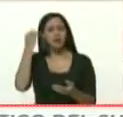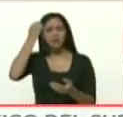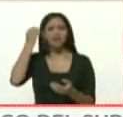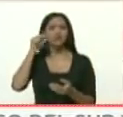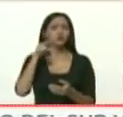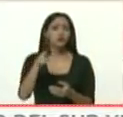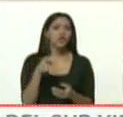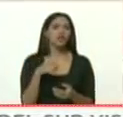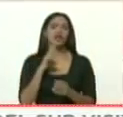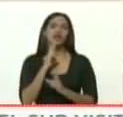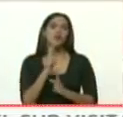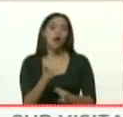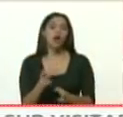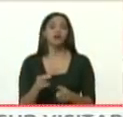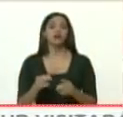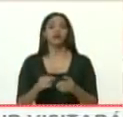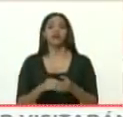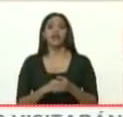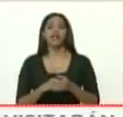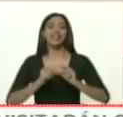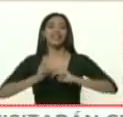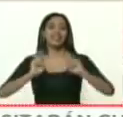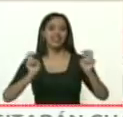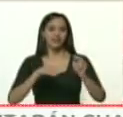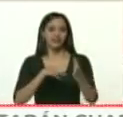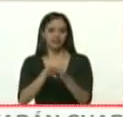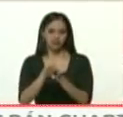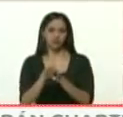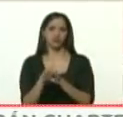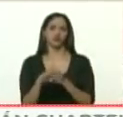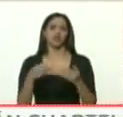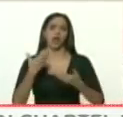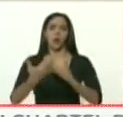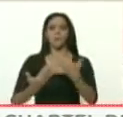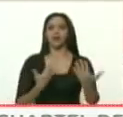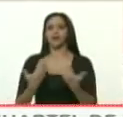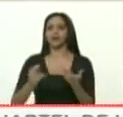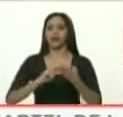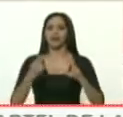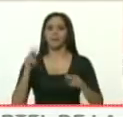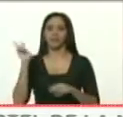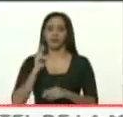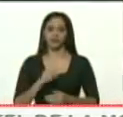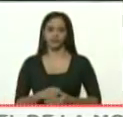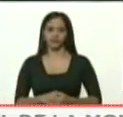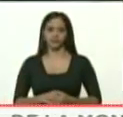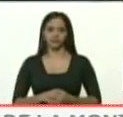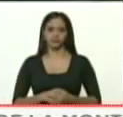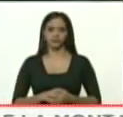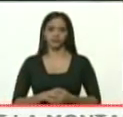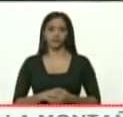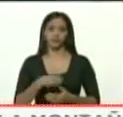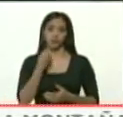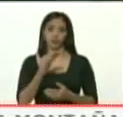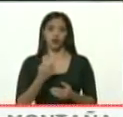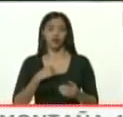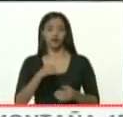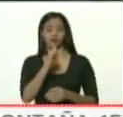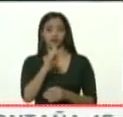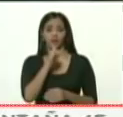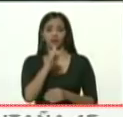definiría el tema del desarrollo de la convivencia y la paz actualmente en Venezuela? Bueno, ese es el formato de